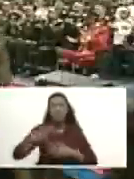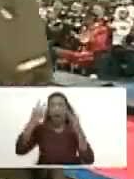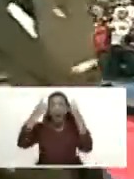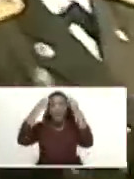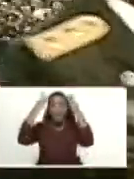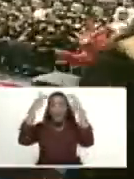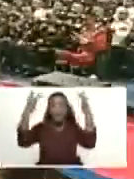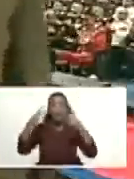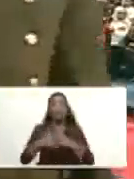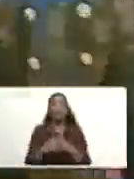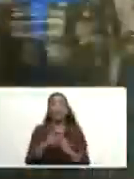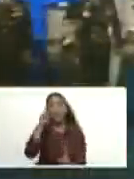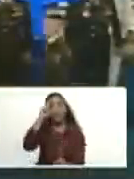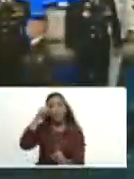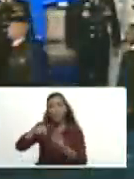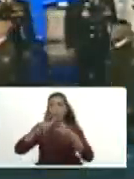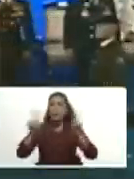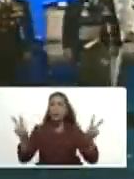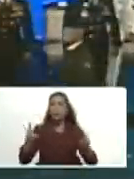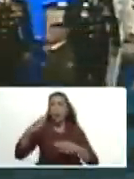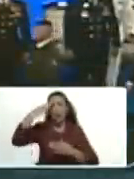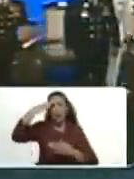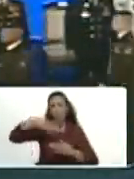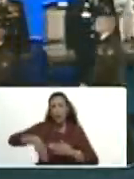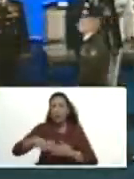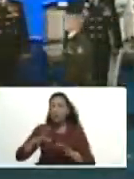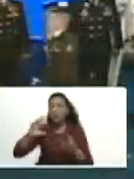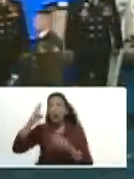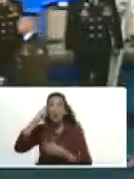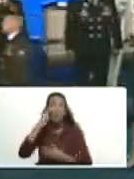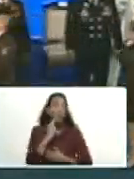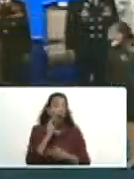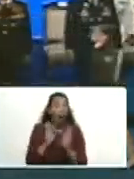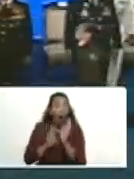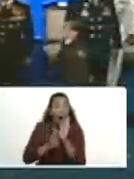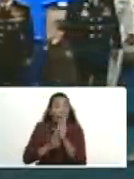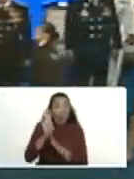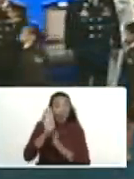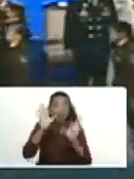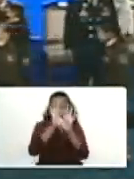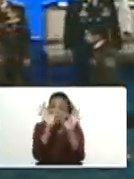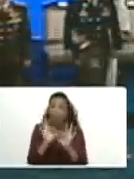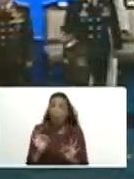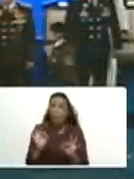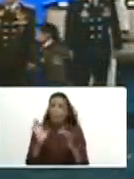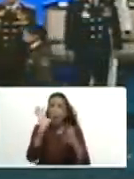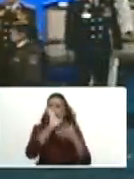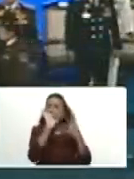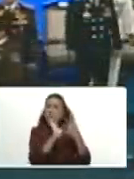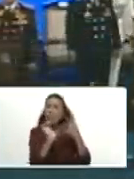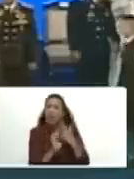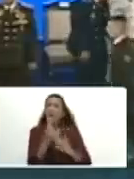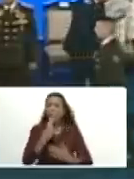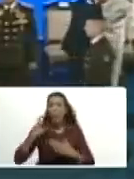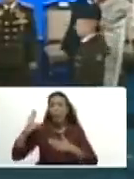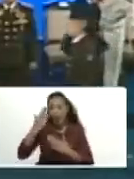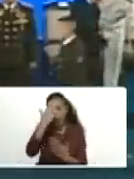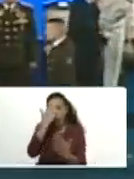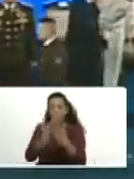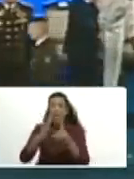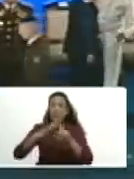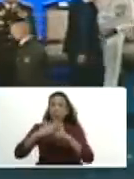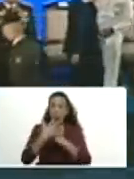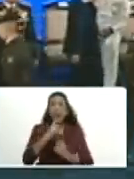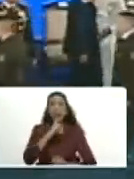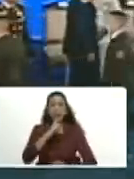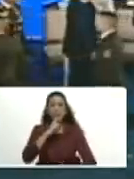la paz. Ha subrayado que la Fuerza Armada Nacional Bolivariana avanza en la construcción de una Fuerza Armada que pueda enfrentar todas las